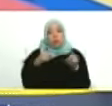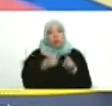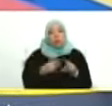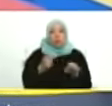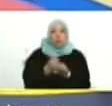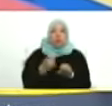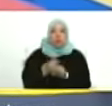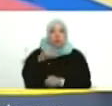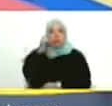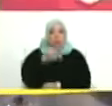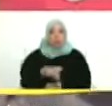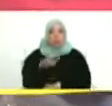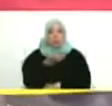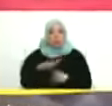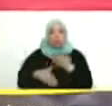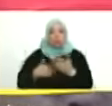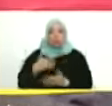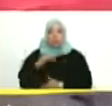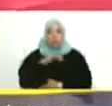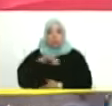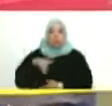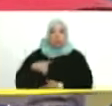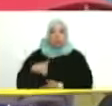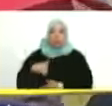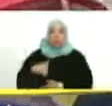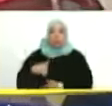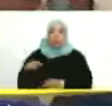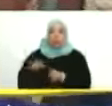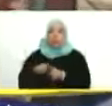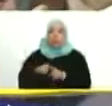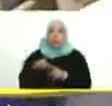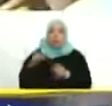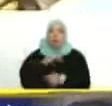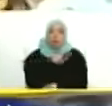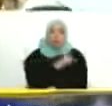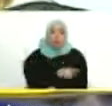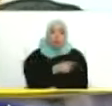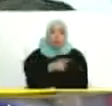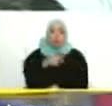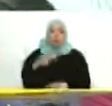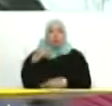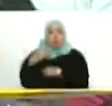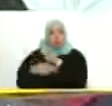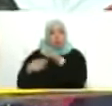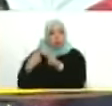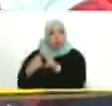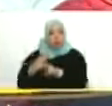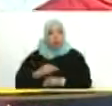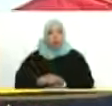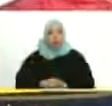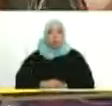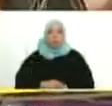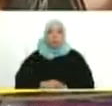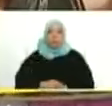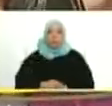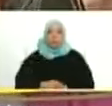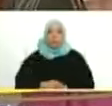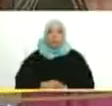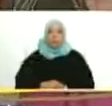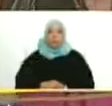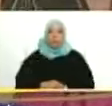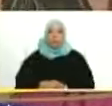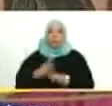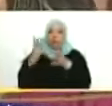diversidad del poder popular, porque el poder popular, si debe tener una fortaleza, es su diversidad. ¿Y cuál debe